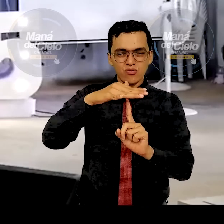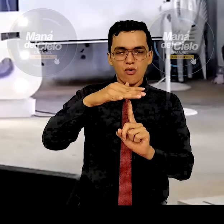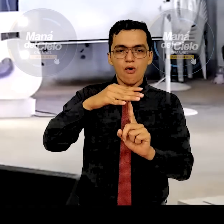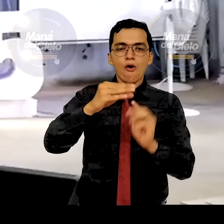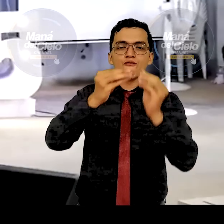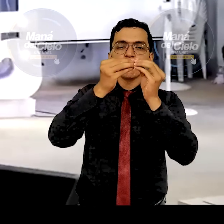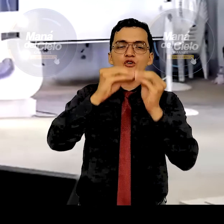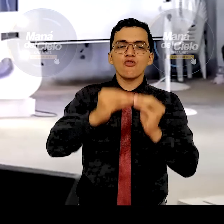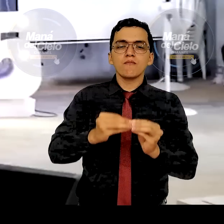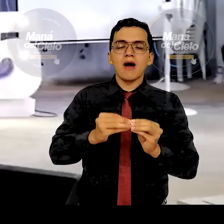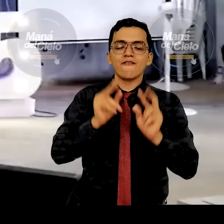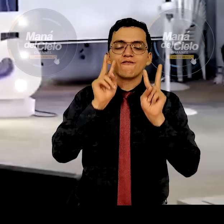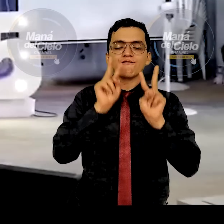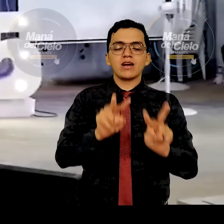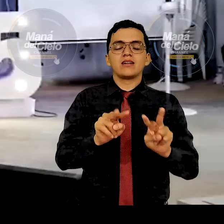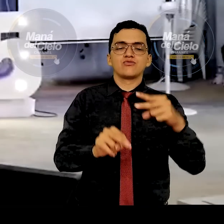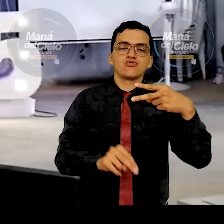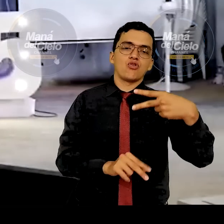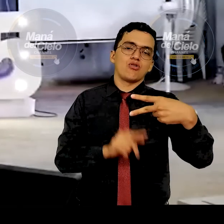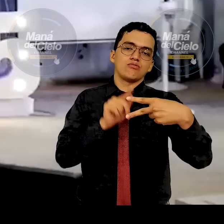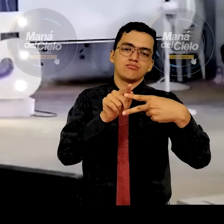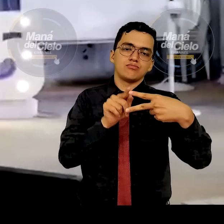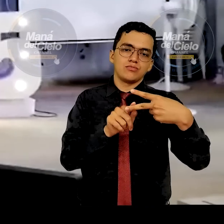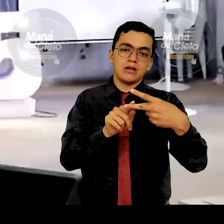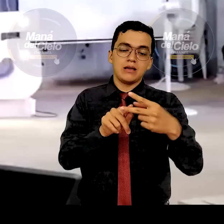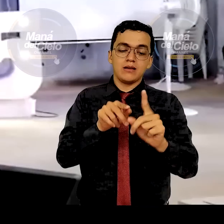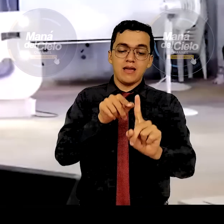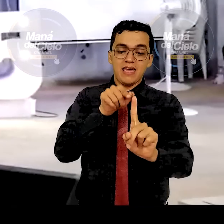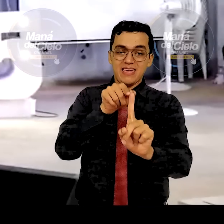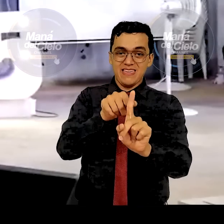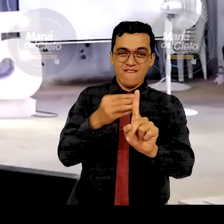forma secular y la forma espiritual.